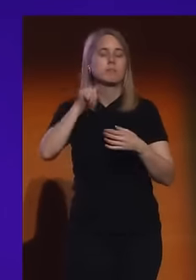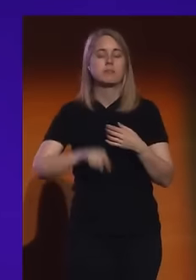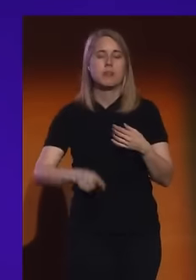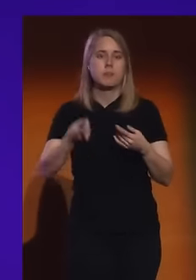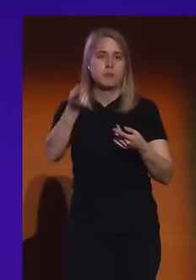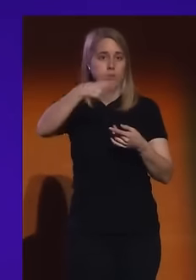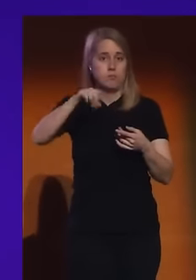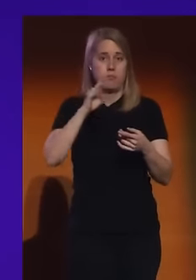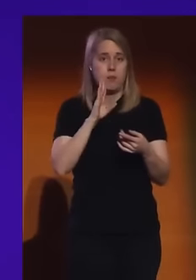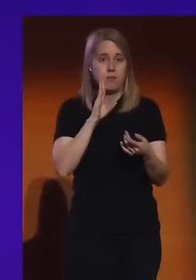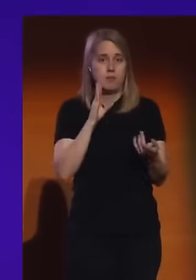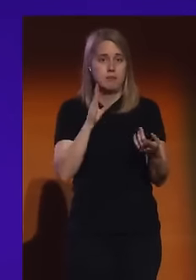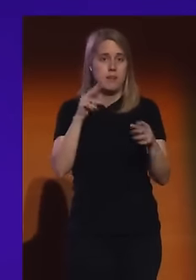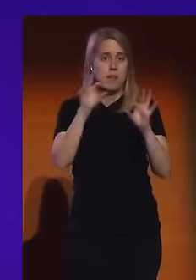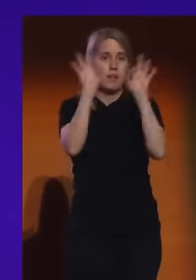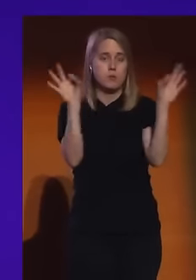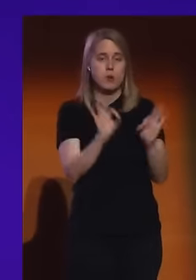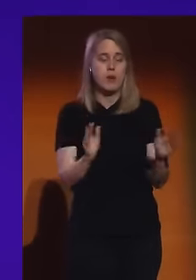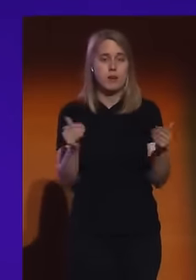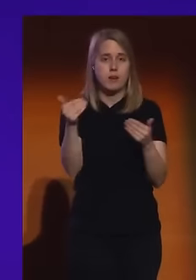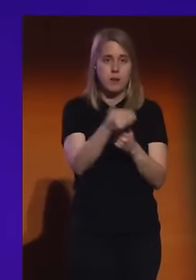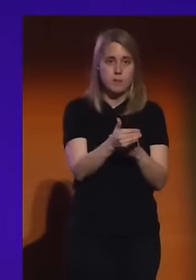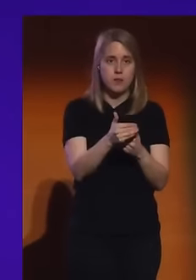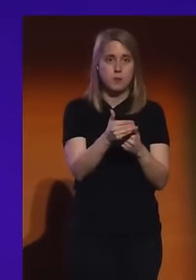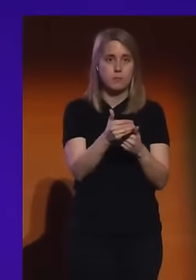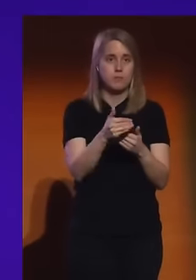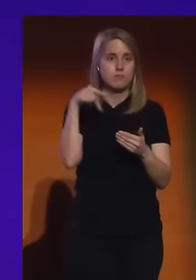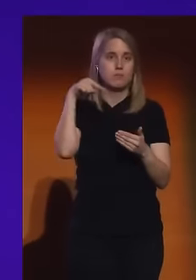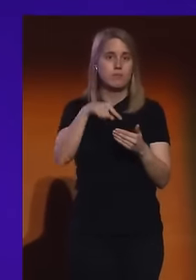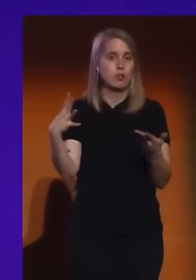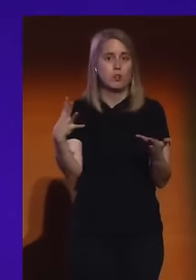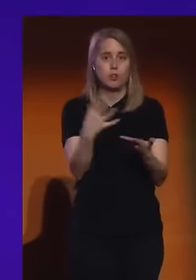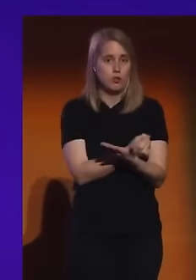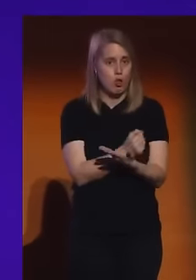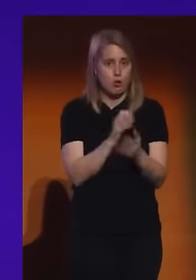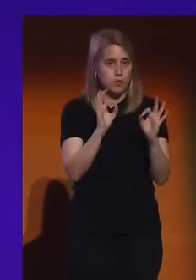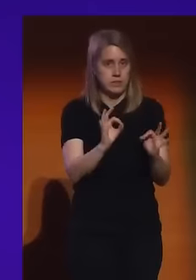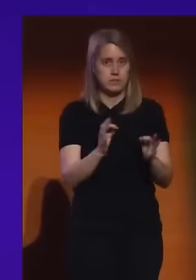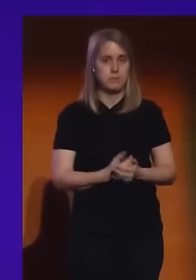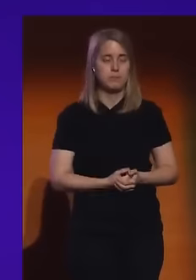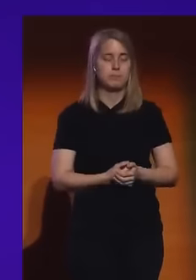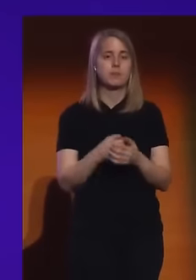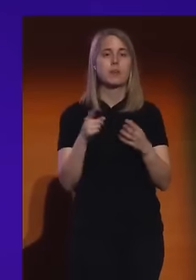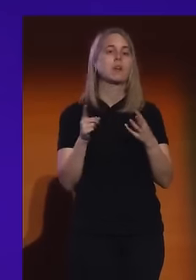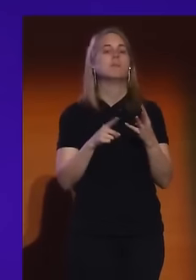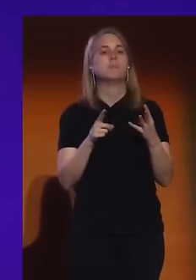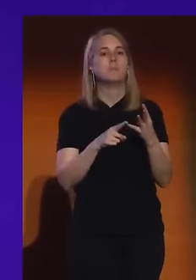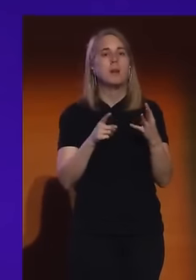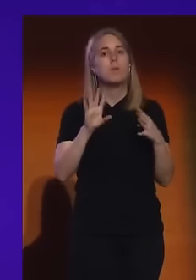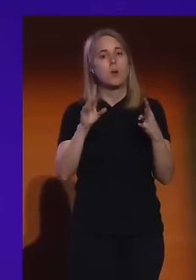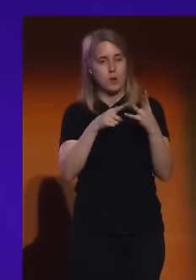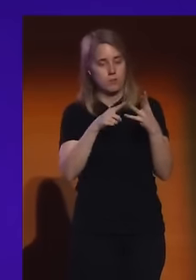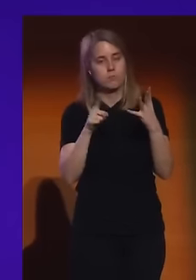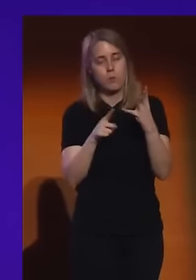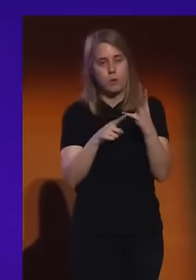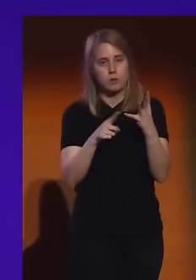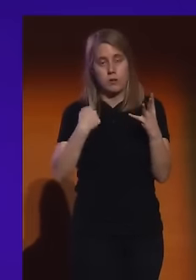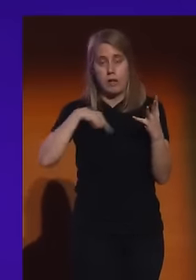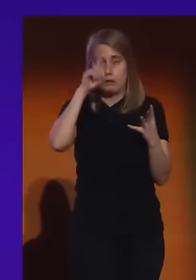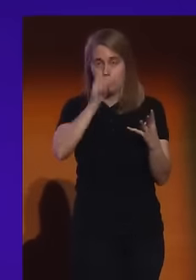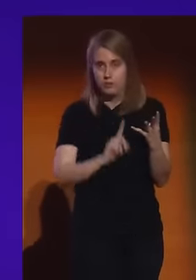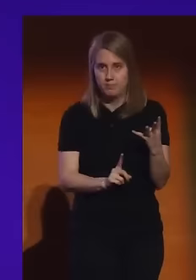Eren Ari da euskal herria bildu izera dena eta hugen edo laugen